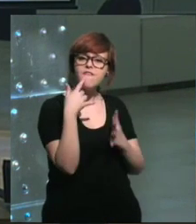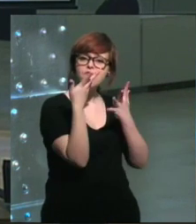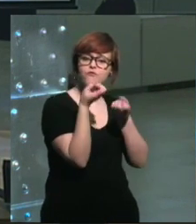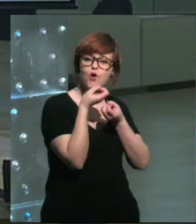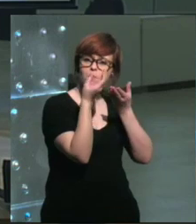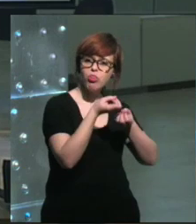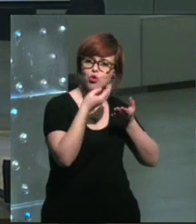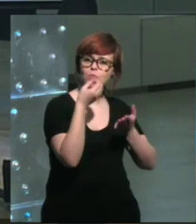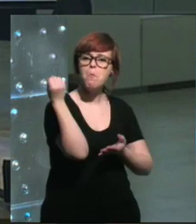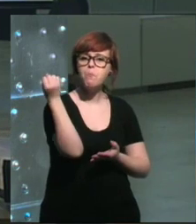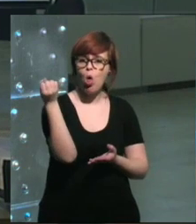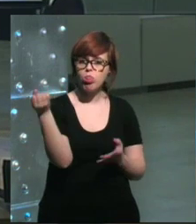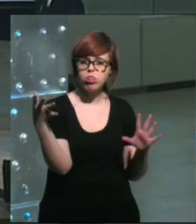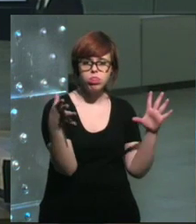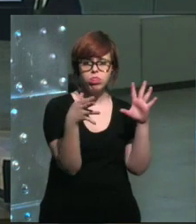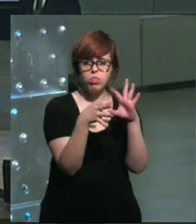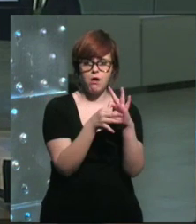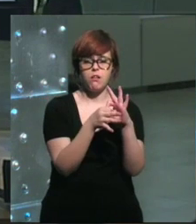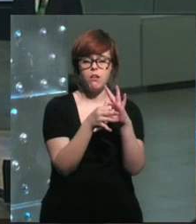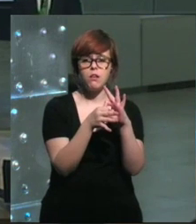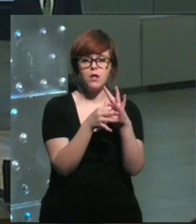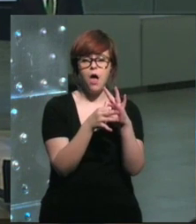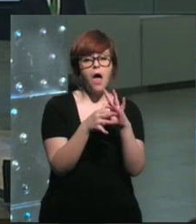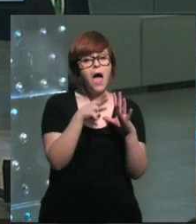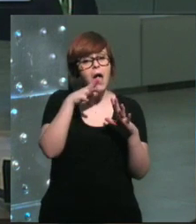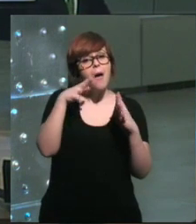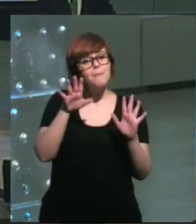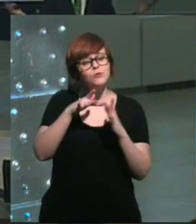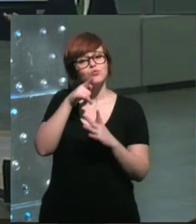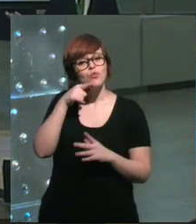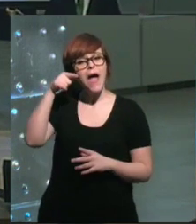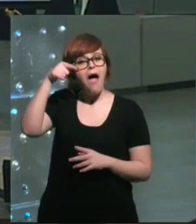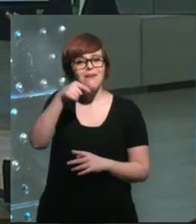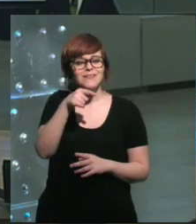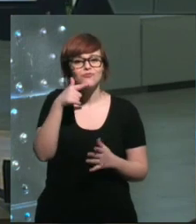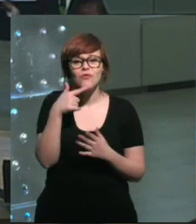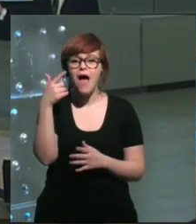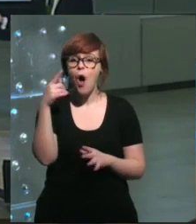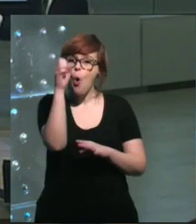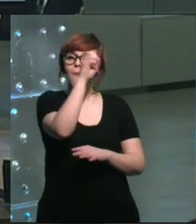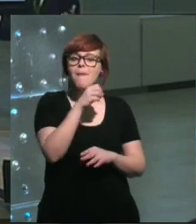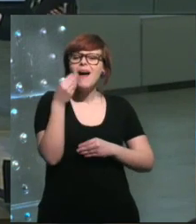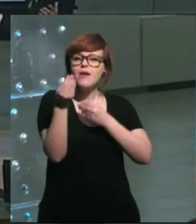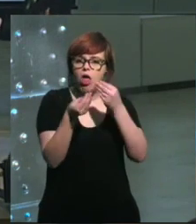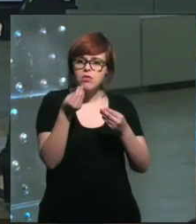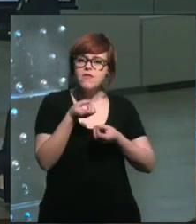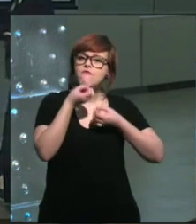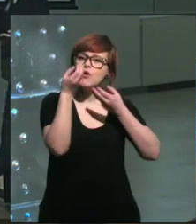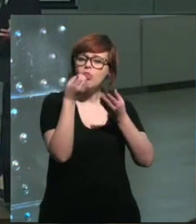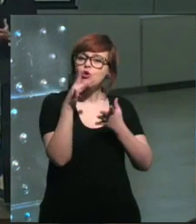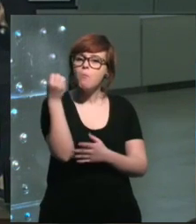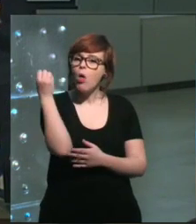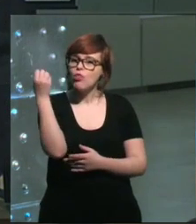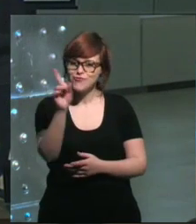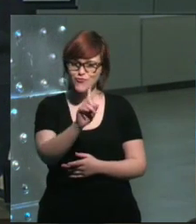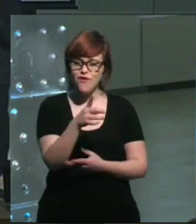el tesoro mejor protegido, y que en este caso lo que hizo Obama fue colgarlo en la red y decir no, la información es de Dios.